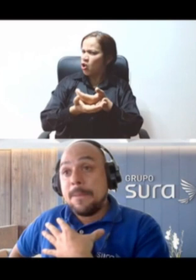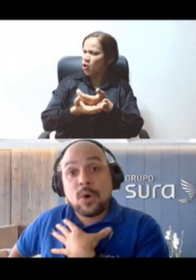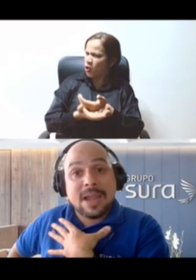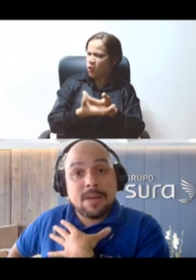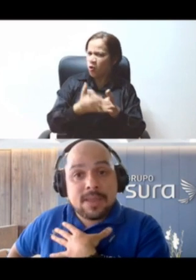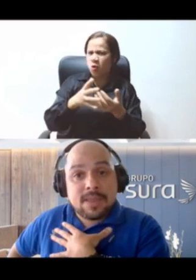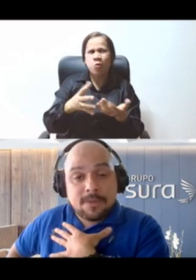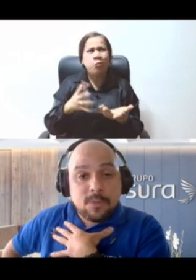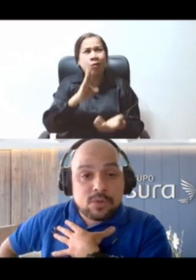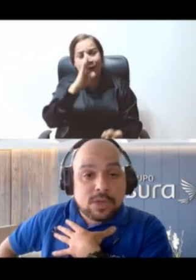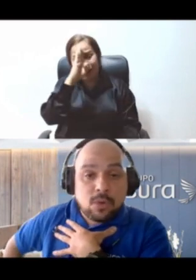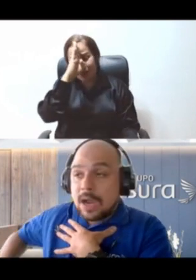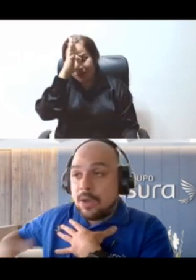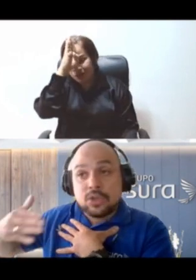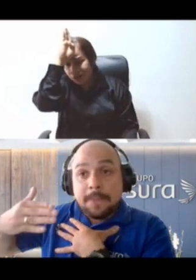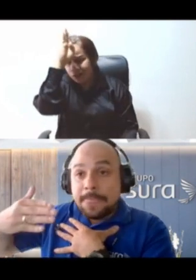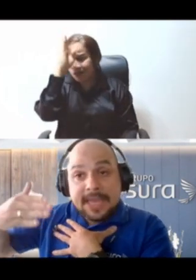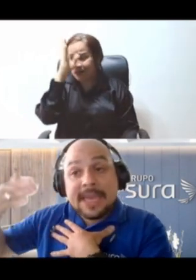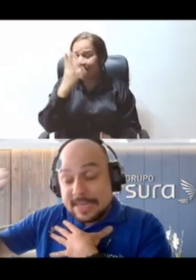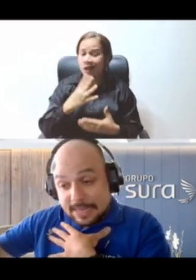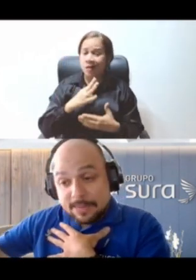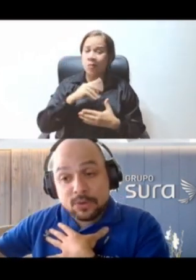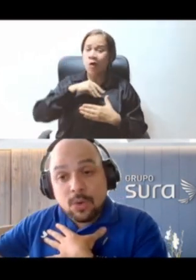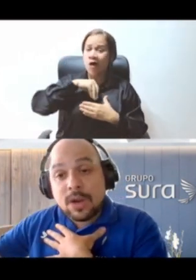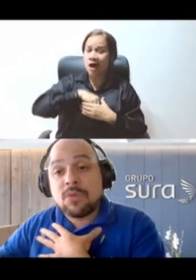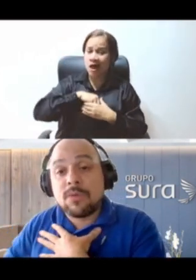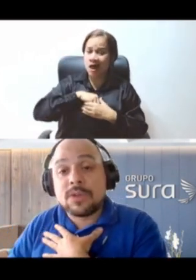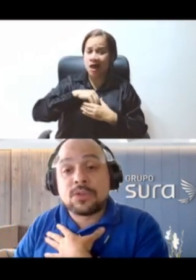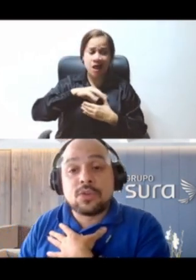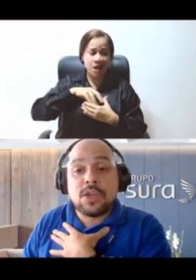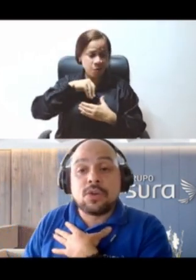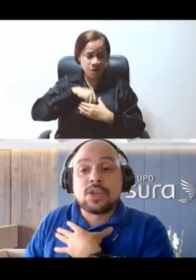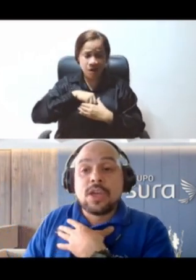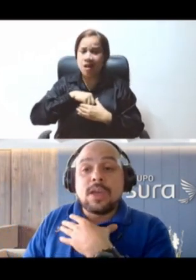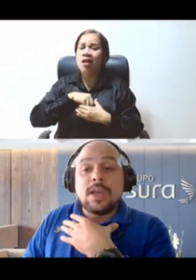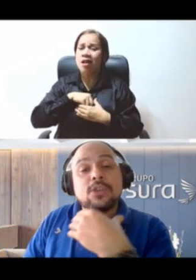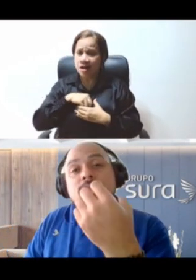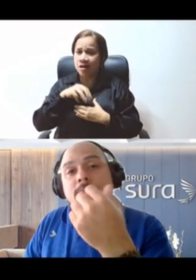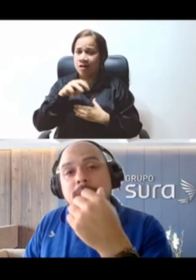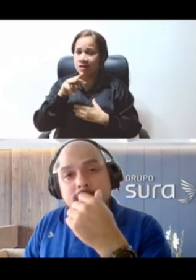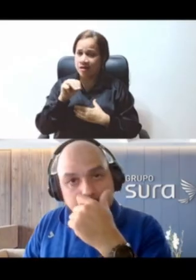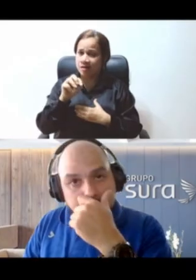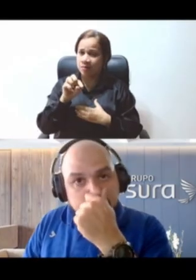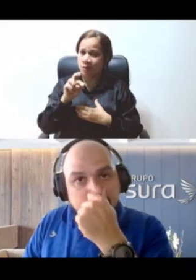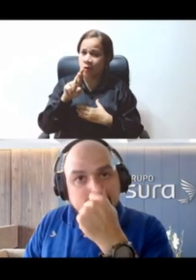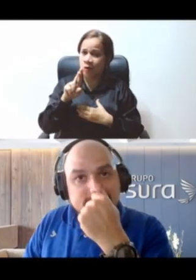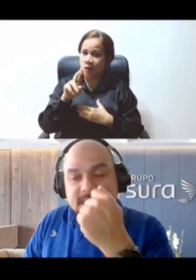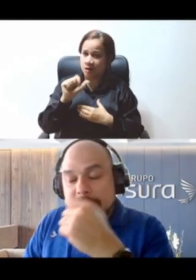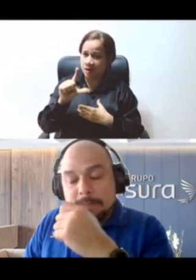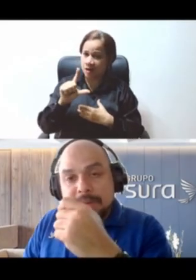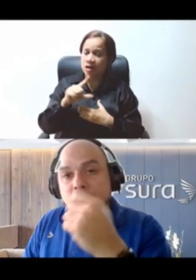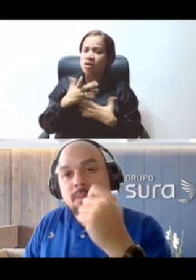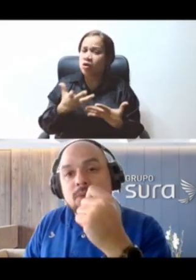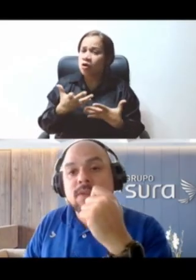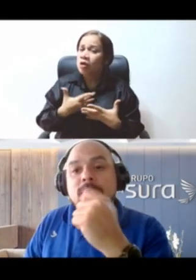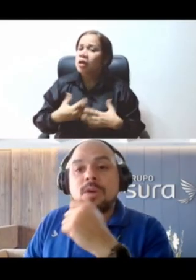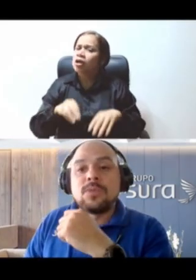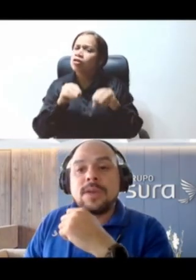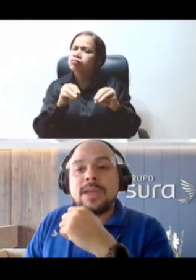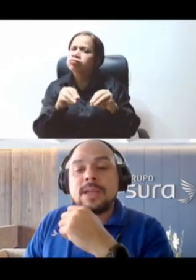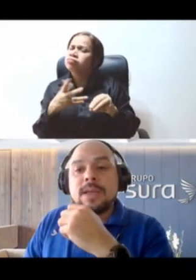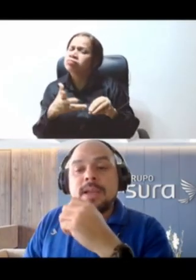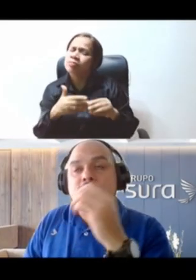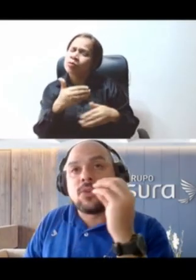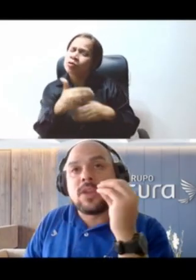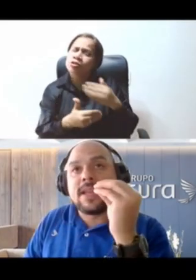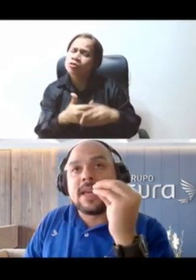que moralmente fuimos educados y estamos educando a nuestros hijos, es un deber. Siempre lo debemos de ver